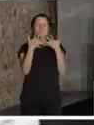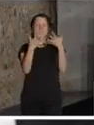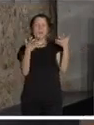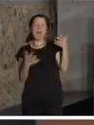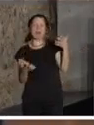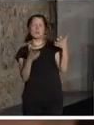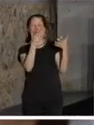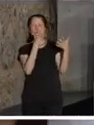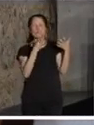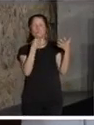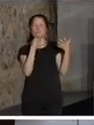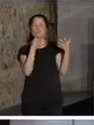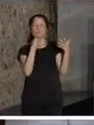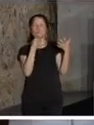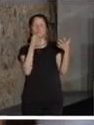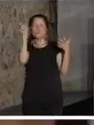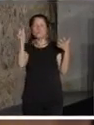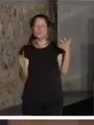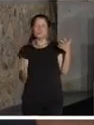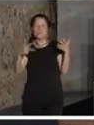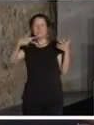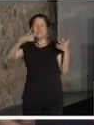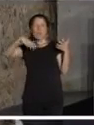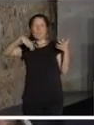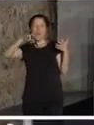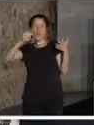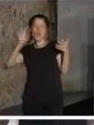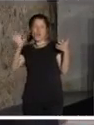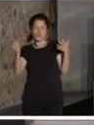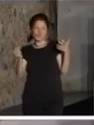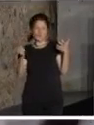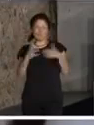de un grande de Víctor Chamorro